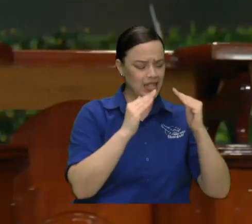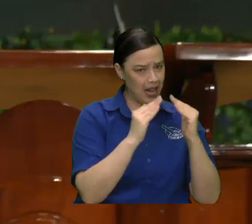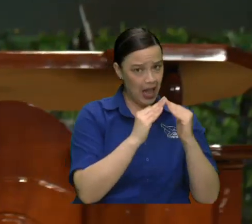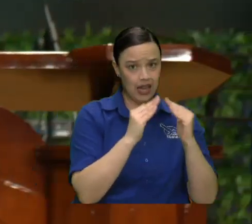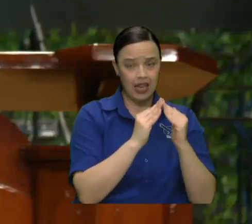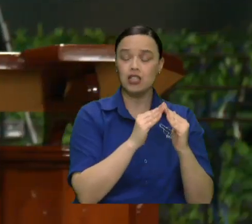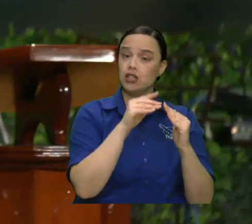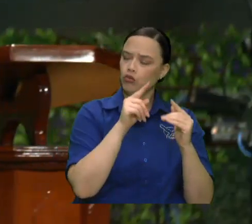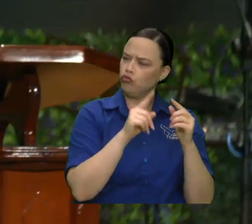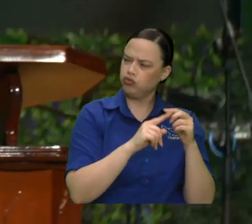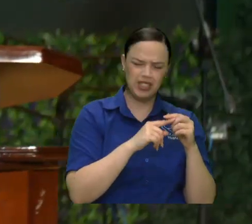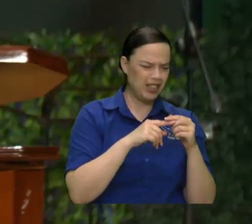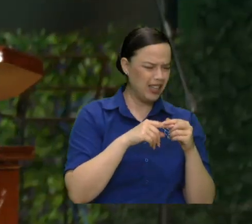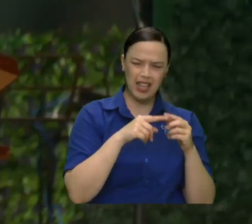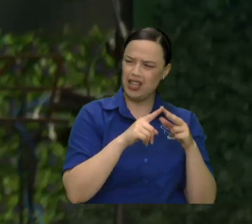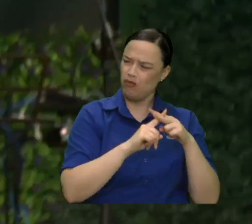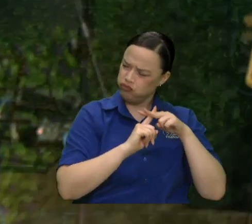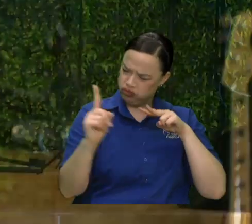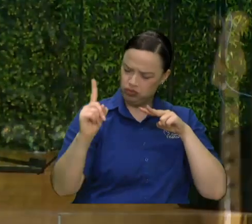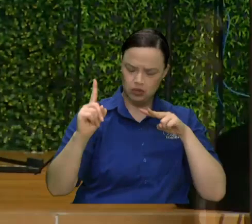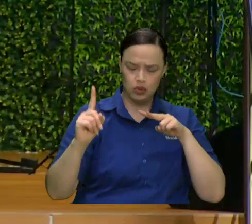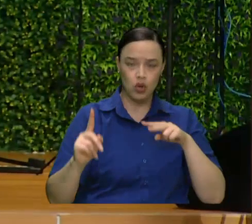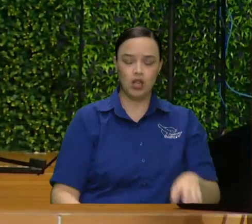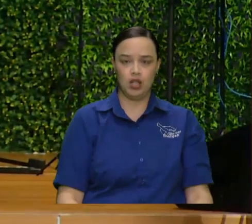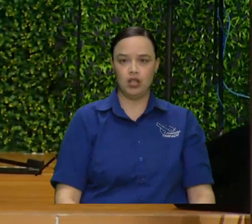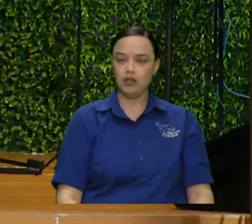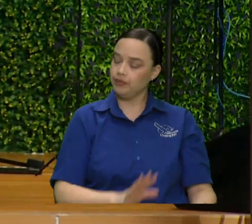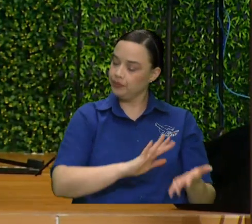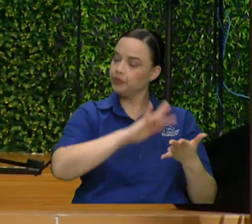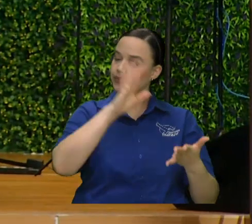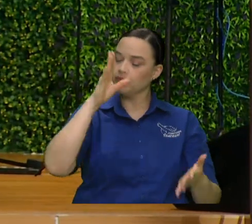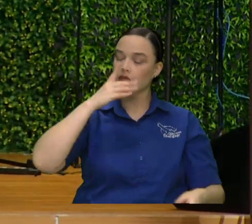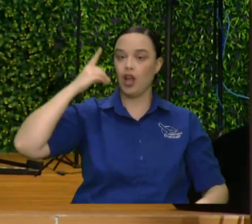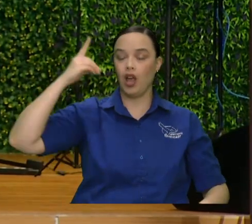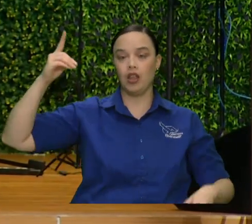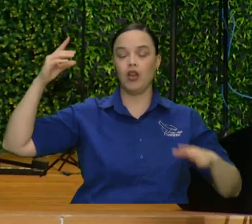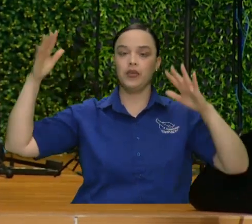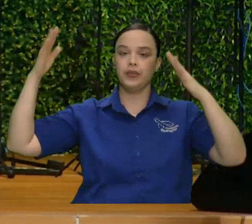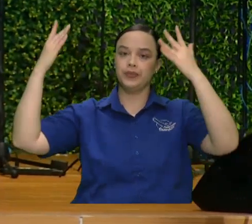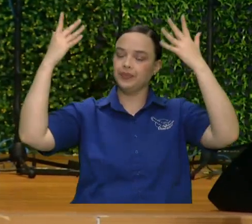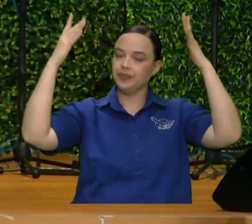se va a tener que ir gloria a dios del un aplauso al señor